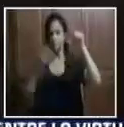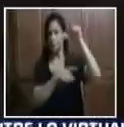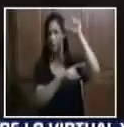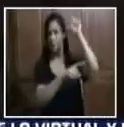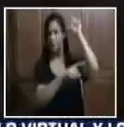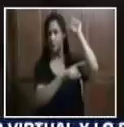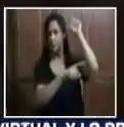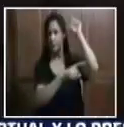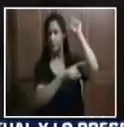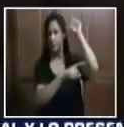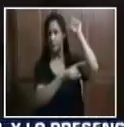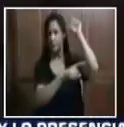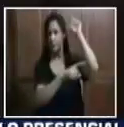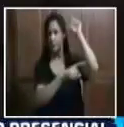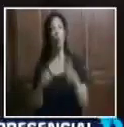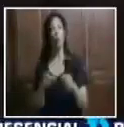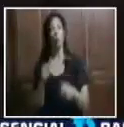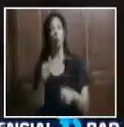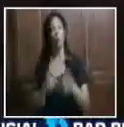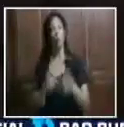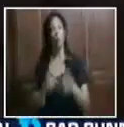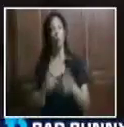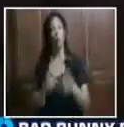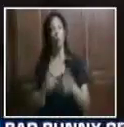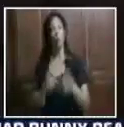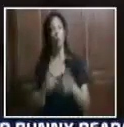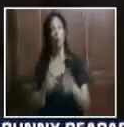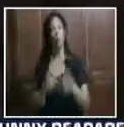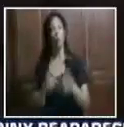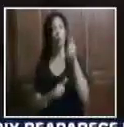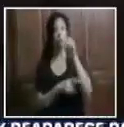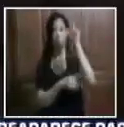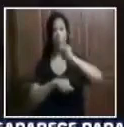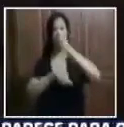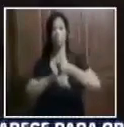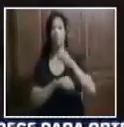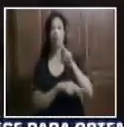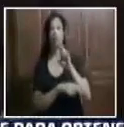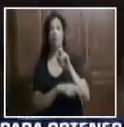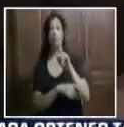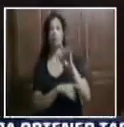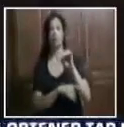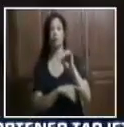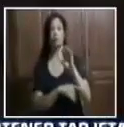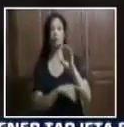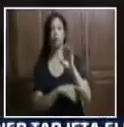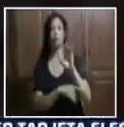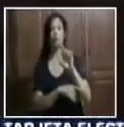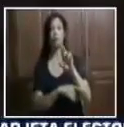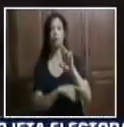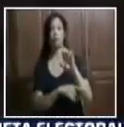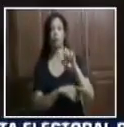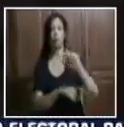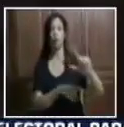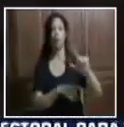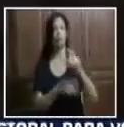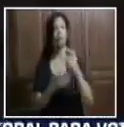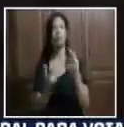el 5 de julio, fue nombrar a Roberto Fulcar ministro de Educación. ¿Qué hicieron en este mes de